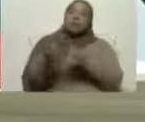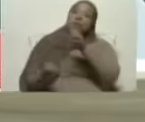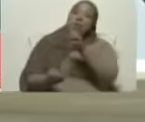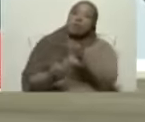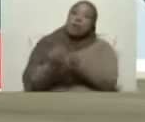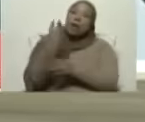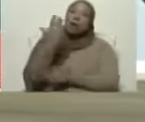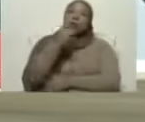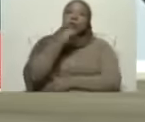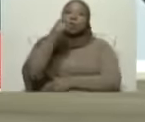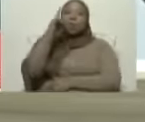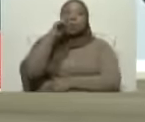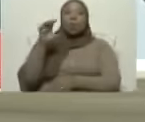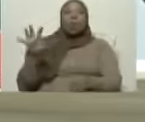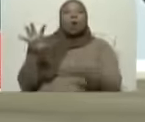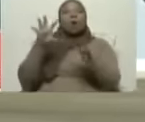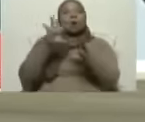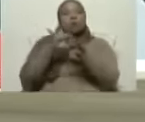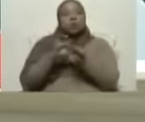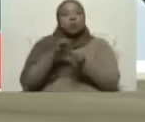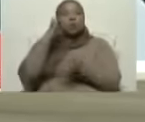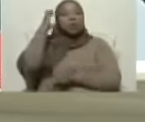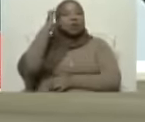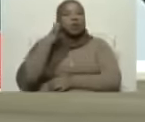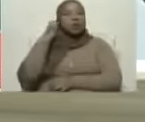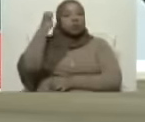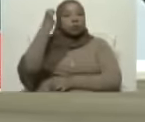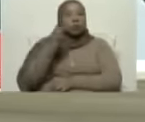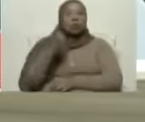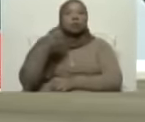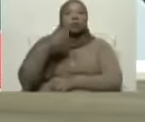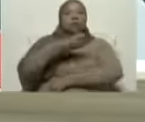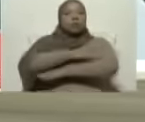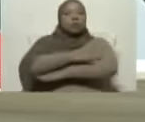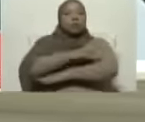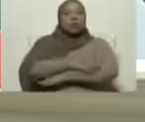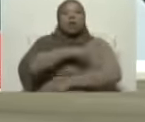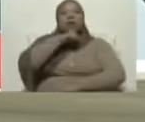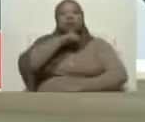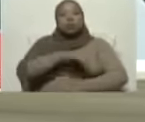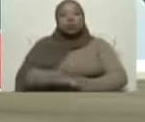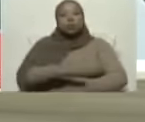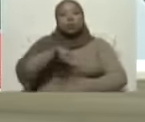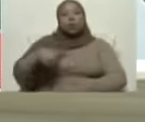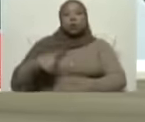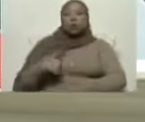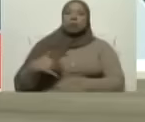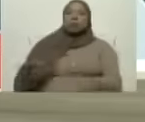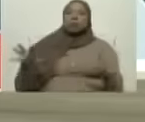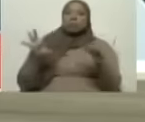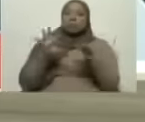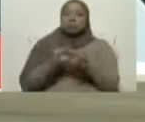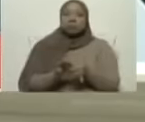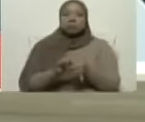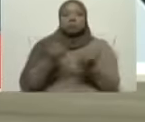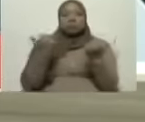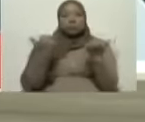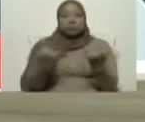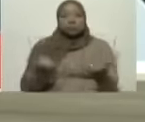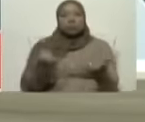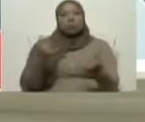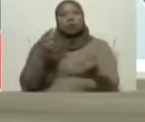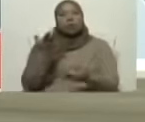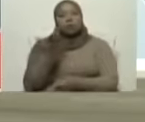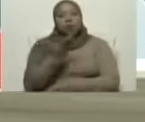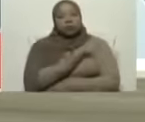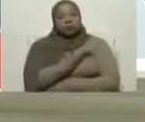presente año la Unión Europea, en su posición histórica colonialista, ratificó las